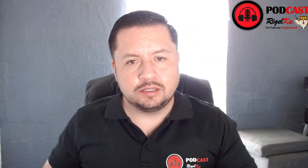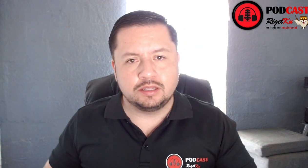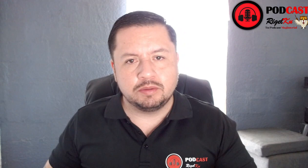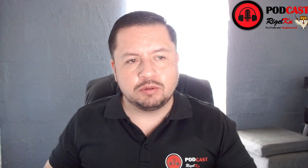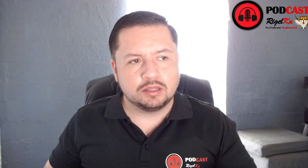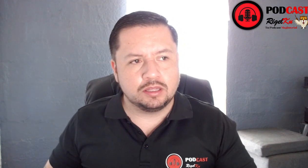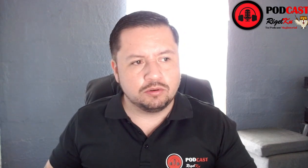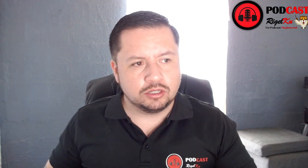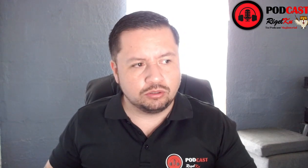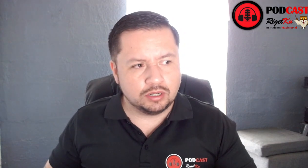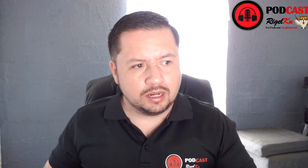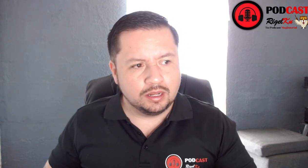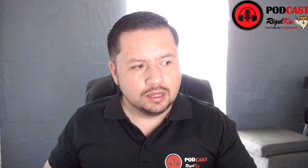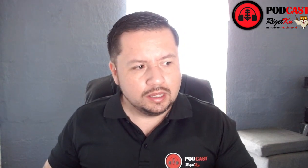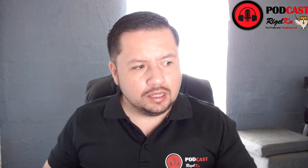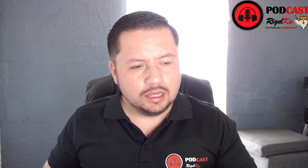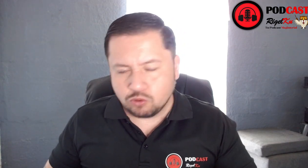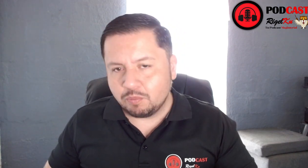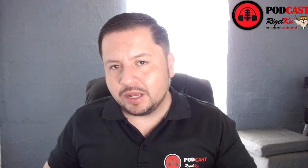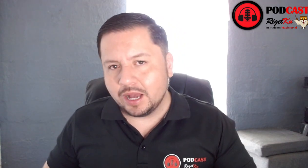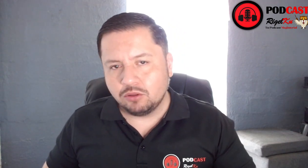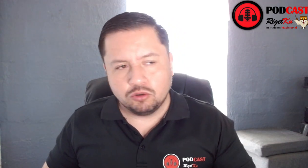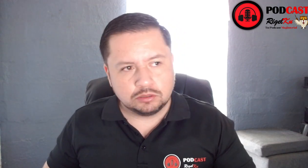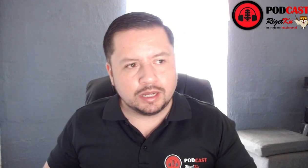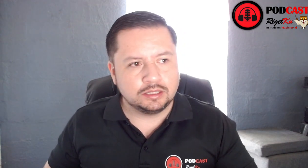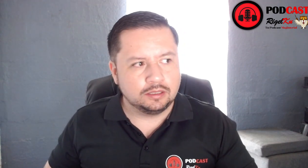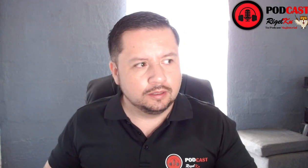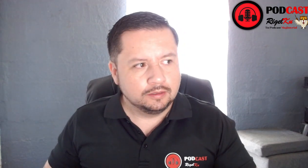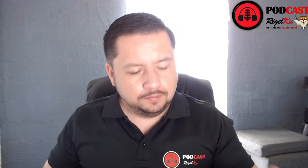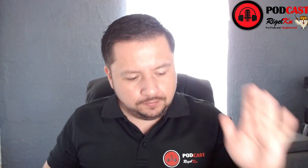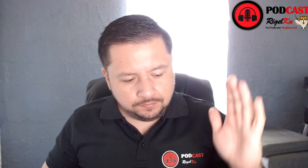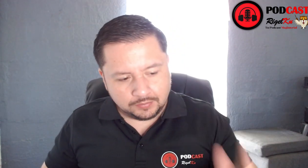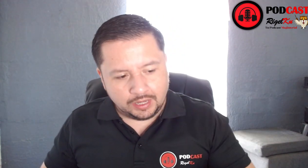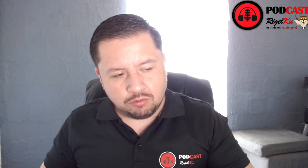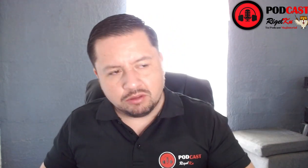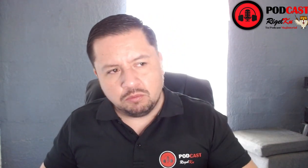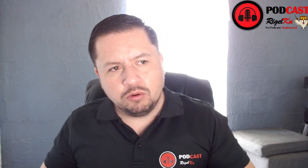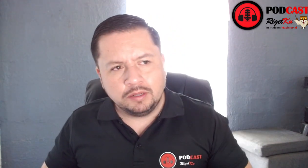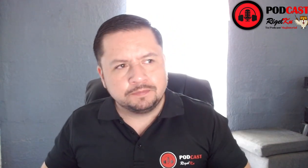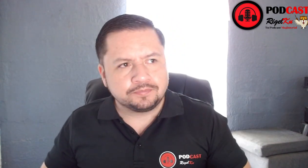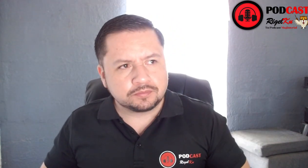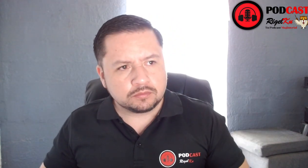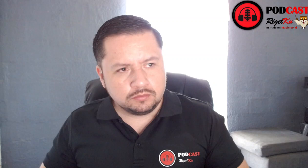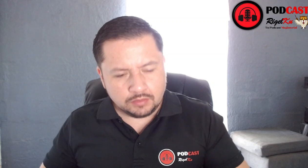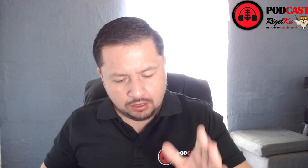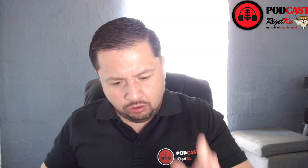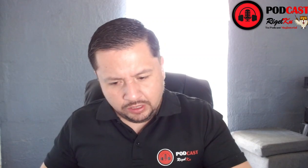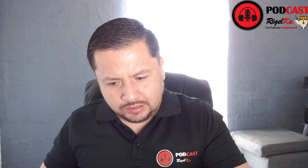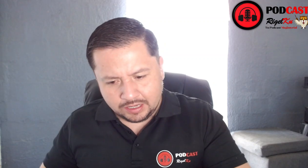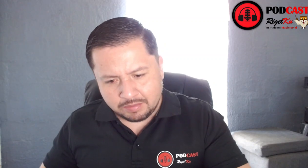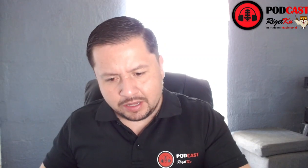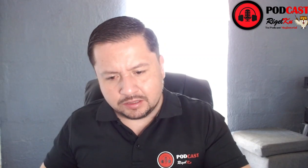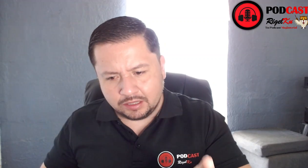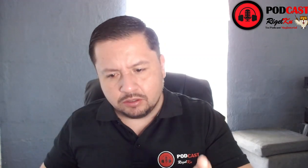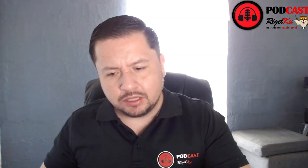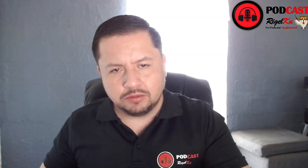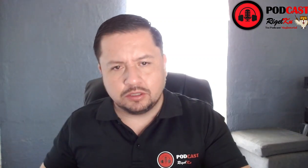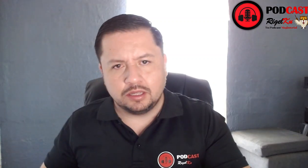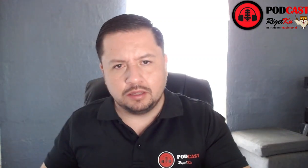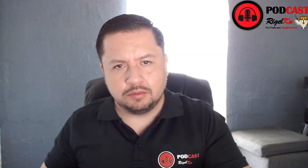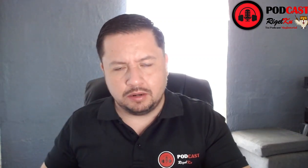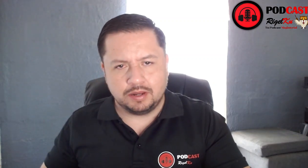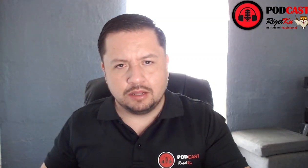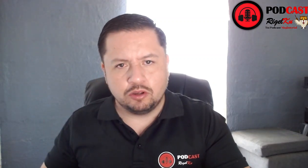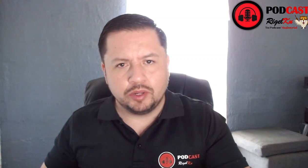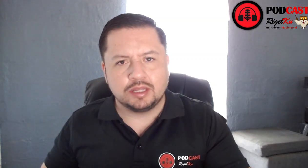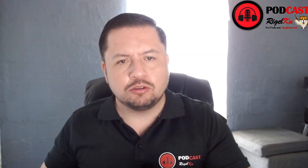trabajar desde el sistema educativo nacional y es complicado, no es fácil. En cuanto al bullying, lo dice la maestra y lo estamos